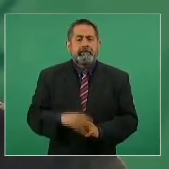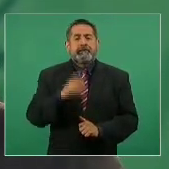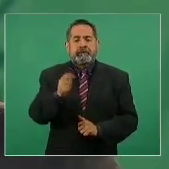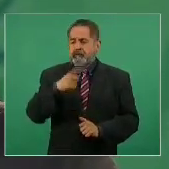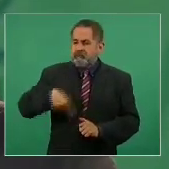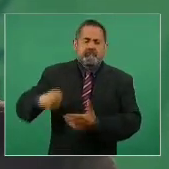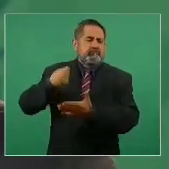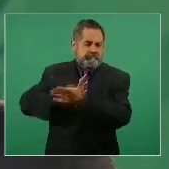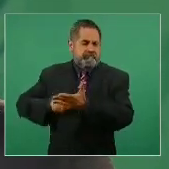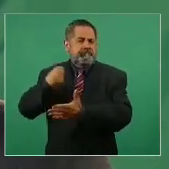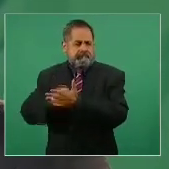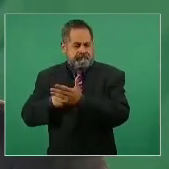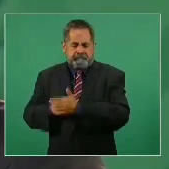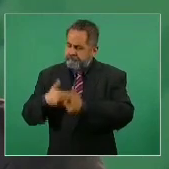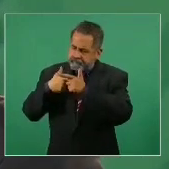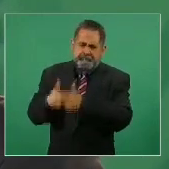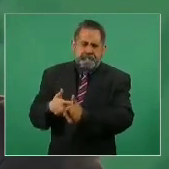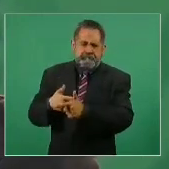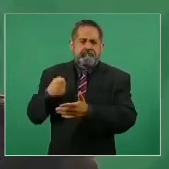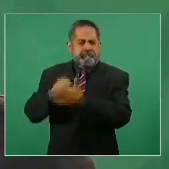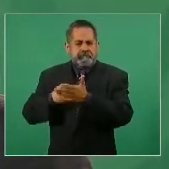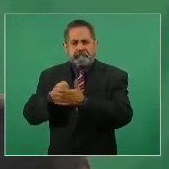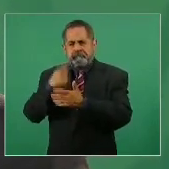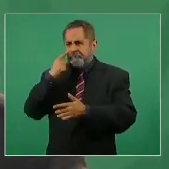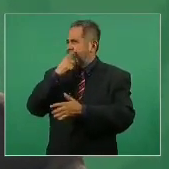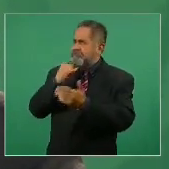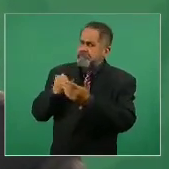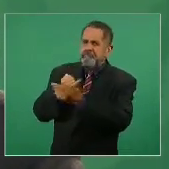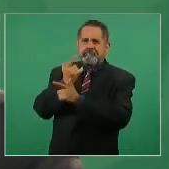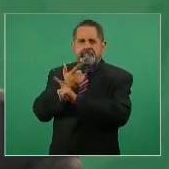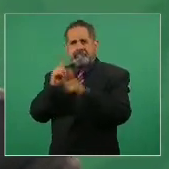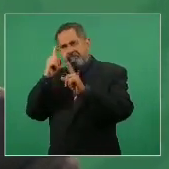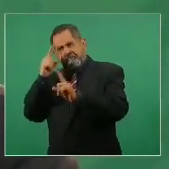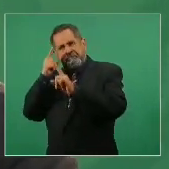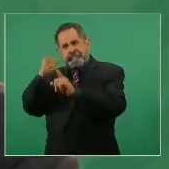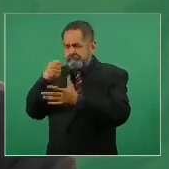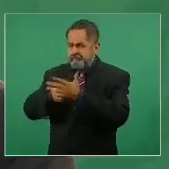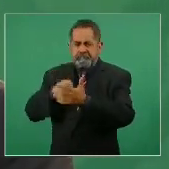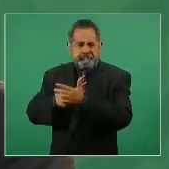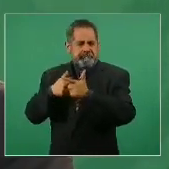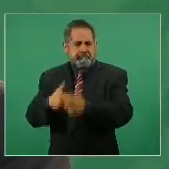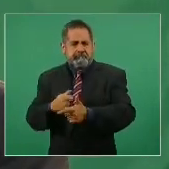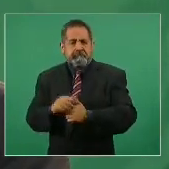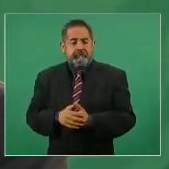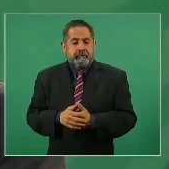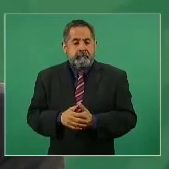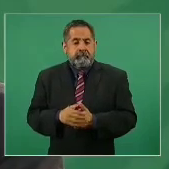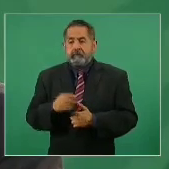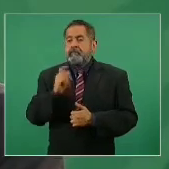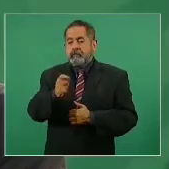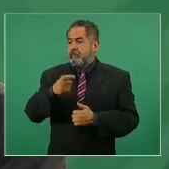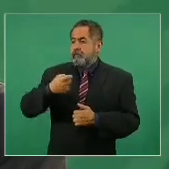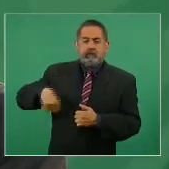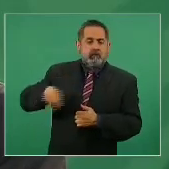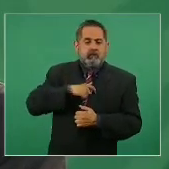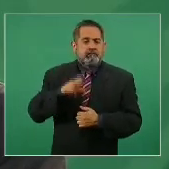Que la lucha sigue, la lucha por la democracia. Y que no vamos